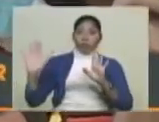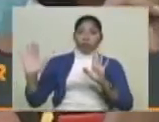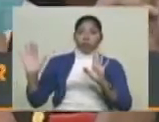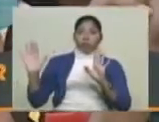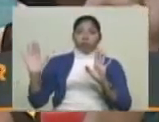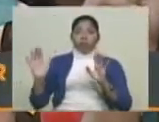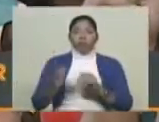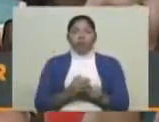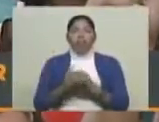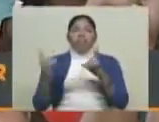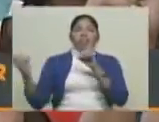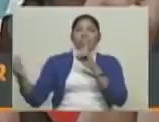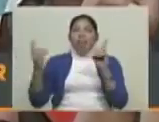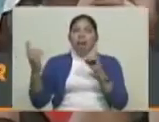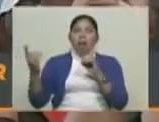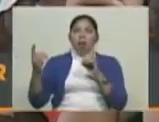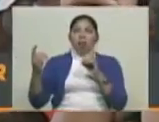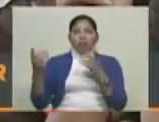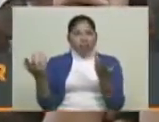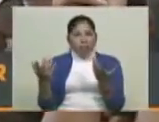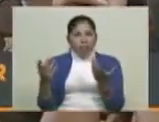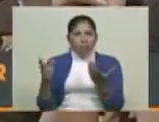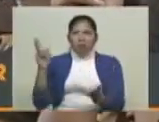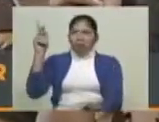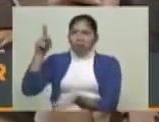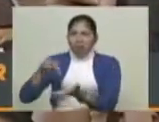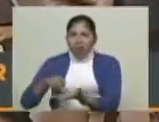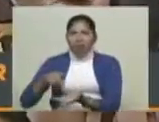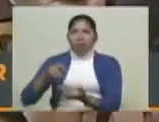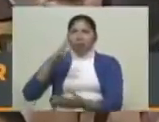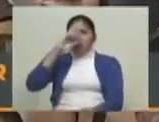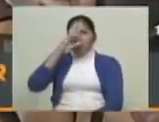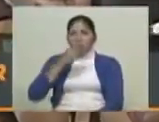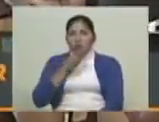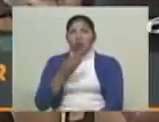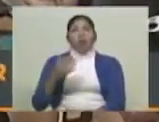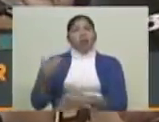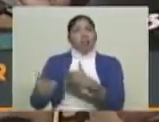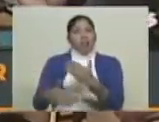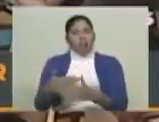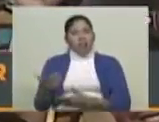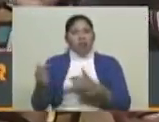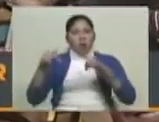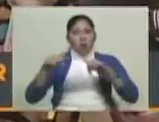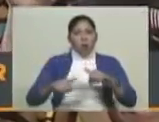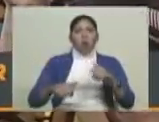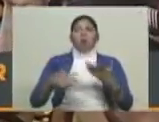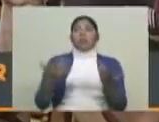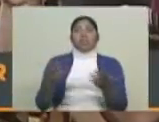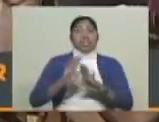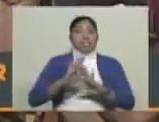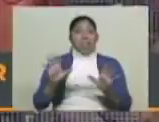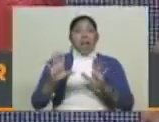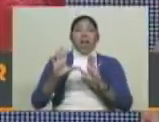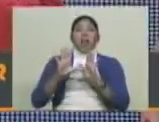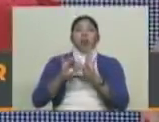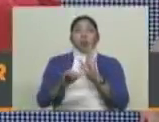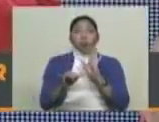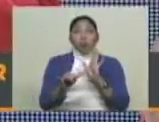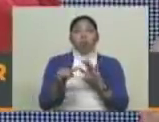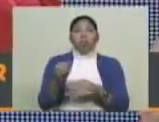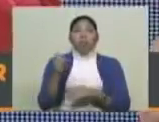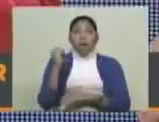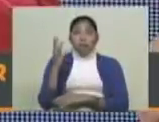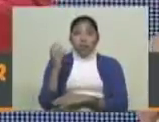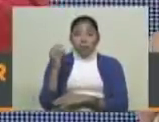Diálogo. ¿Dónde fueron allá República Dominicana? Y hoy, luego de unas elecciones, Asamblea Nacional Constituyente, que